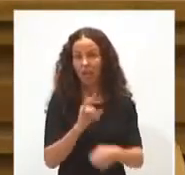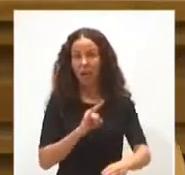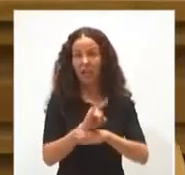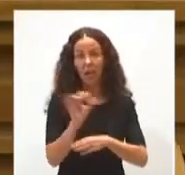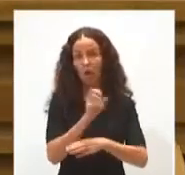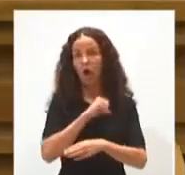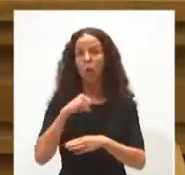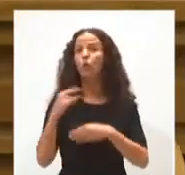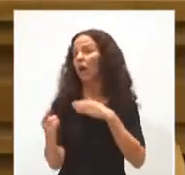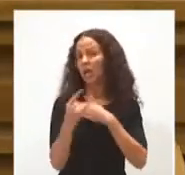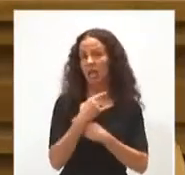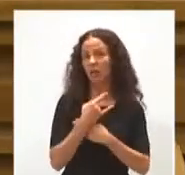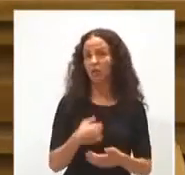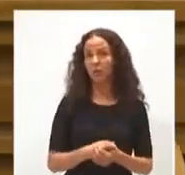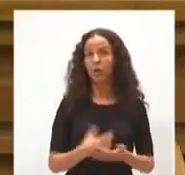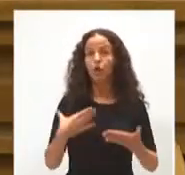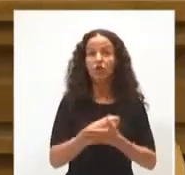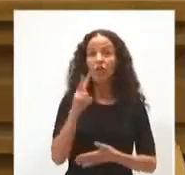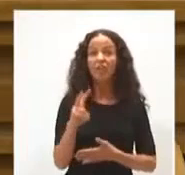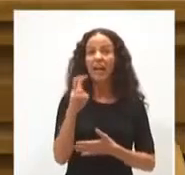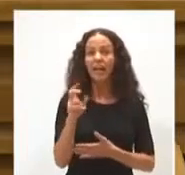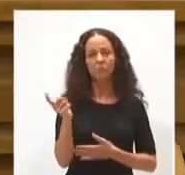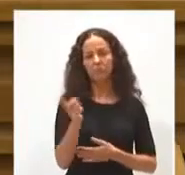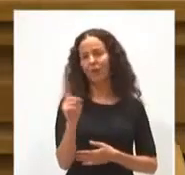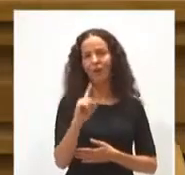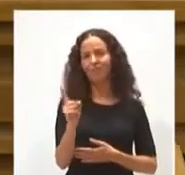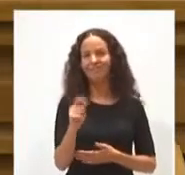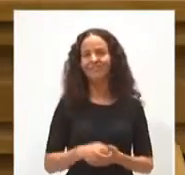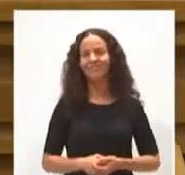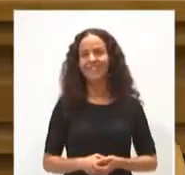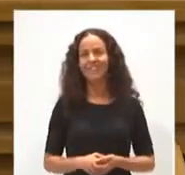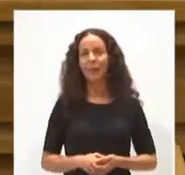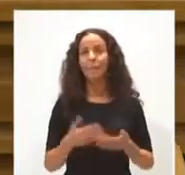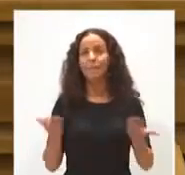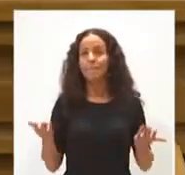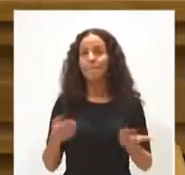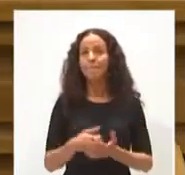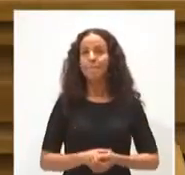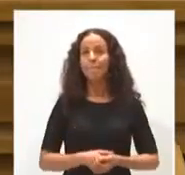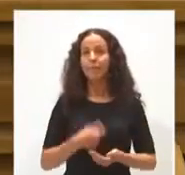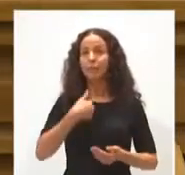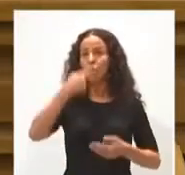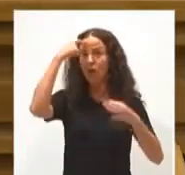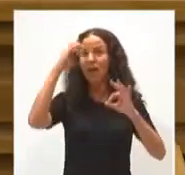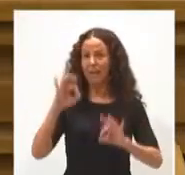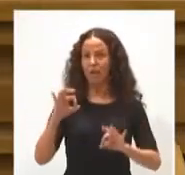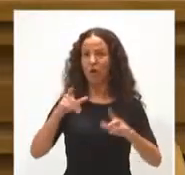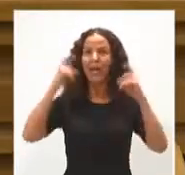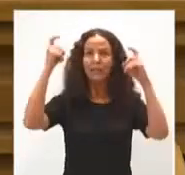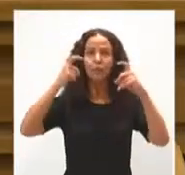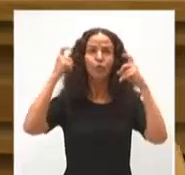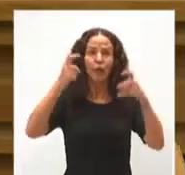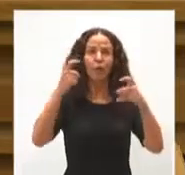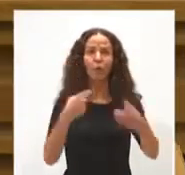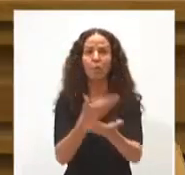el todo vale como convendrá no es que no vale nada y por tanto creo que el esfuerzo que se le tiene que plantear a la sociedad